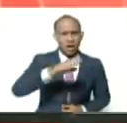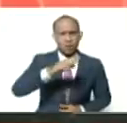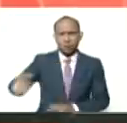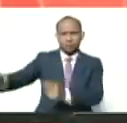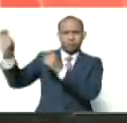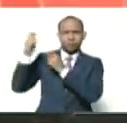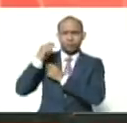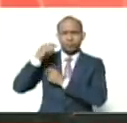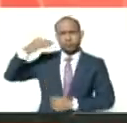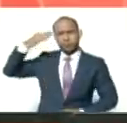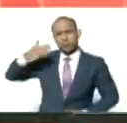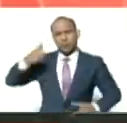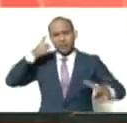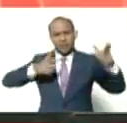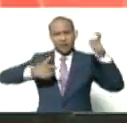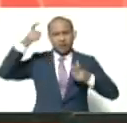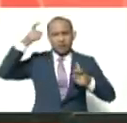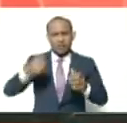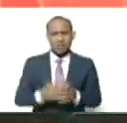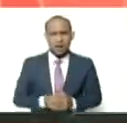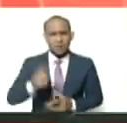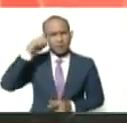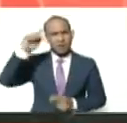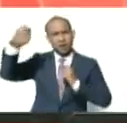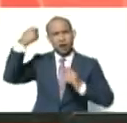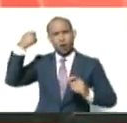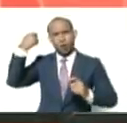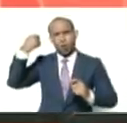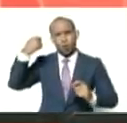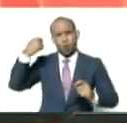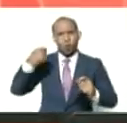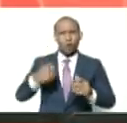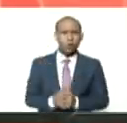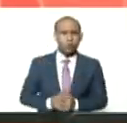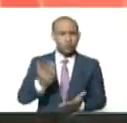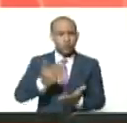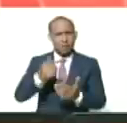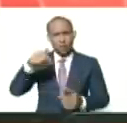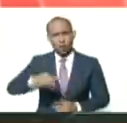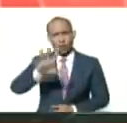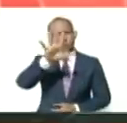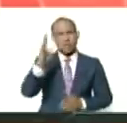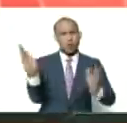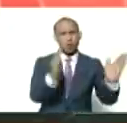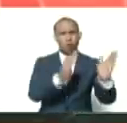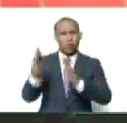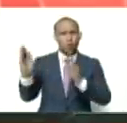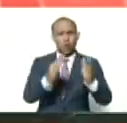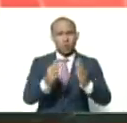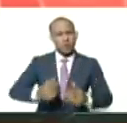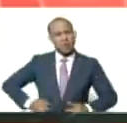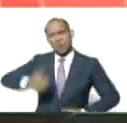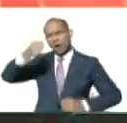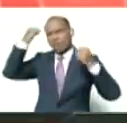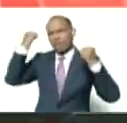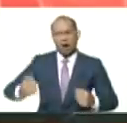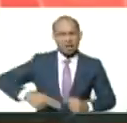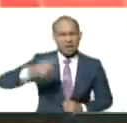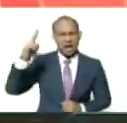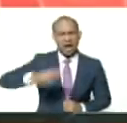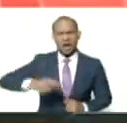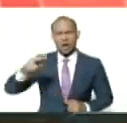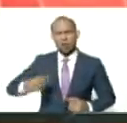nuestro comandante Chávez. Por su recuerdo infinito, hoy 5 de marzo, con más fuerza que nunca